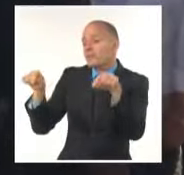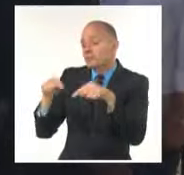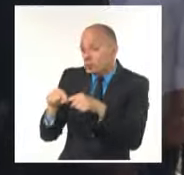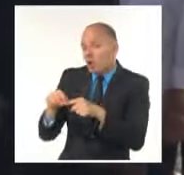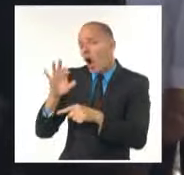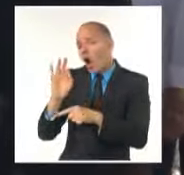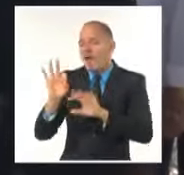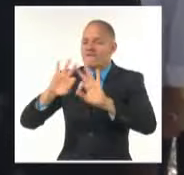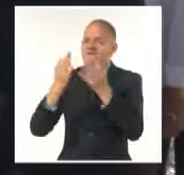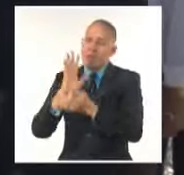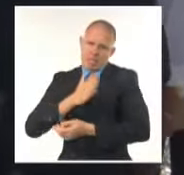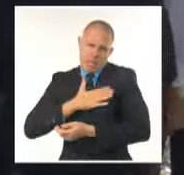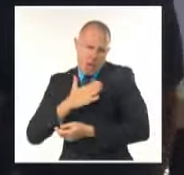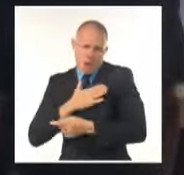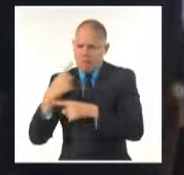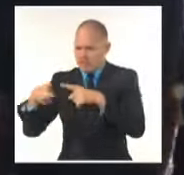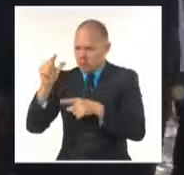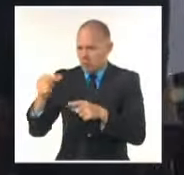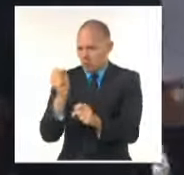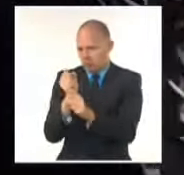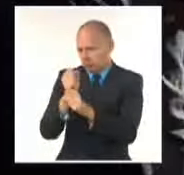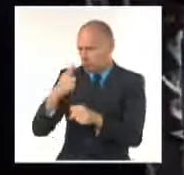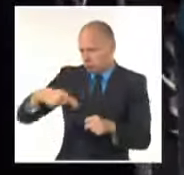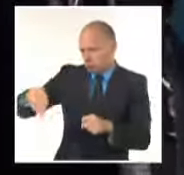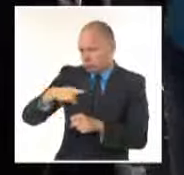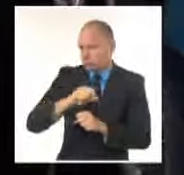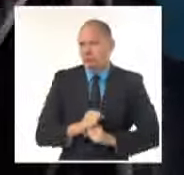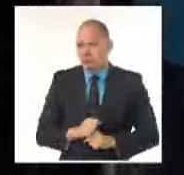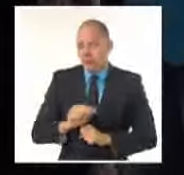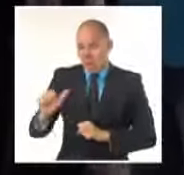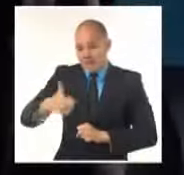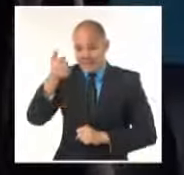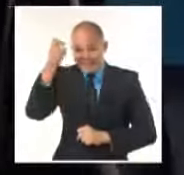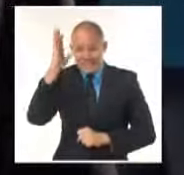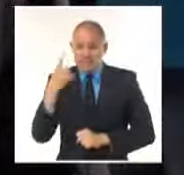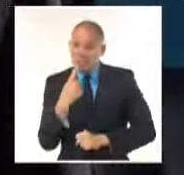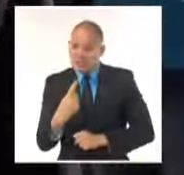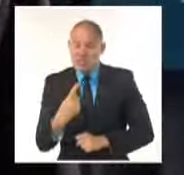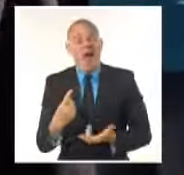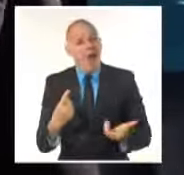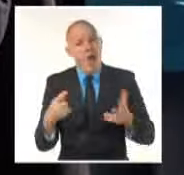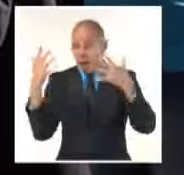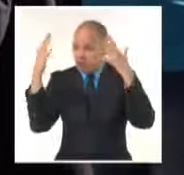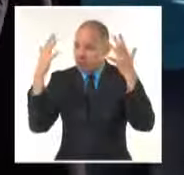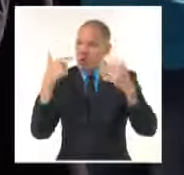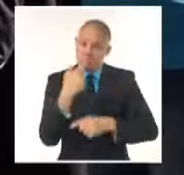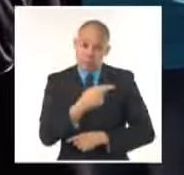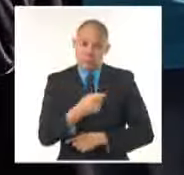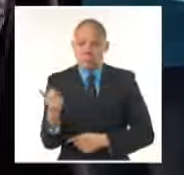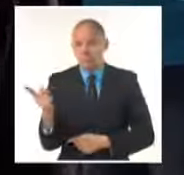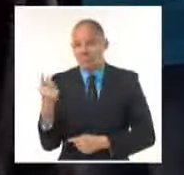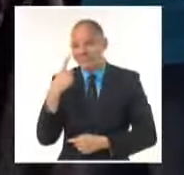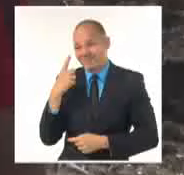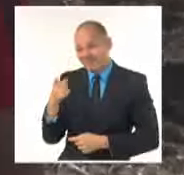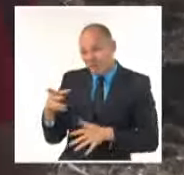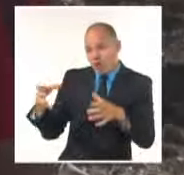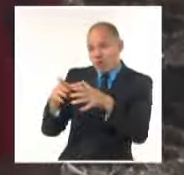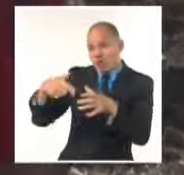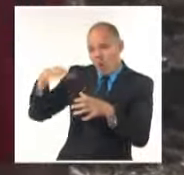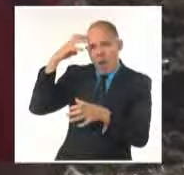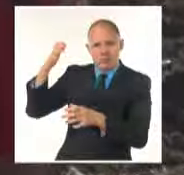Una experiencia positiva que visitó al jefe de Estado, quien a pie de surco reconoció la labor de una entidad estatal y la determinación